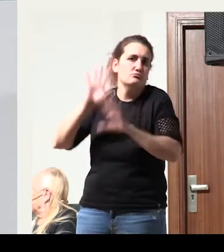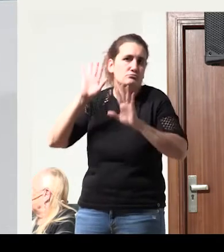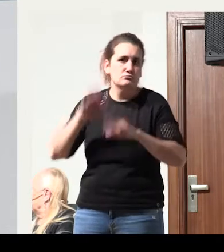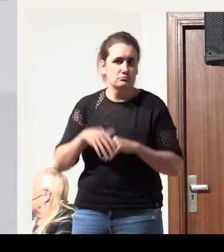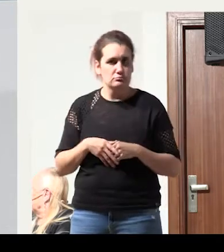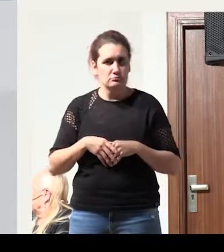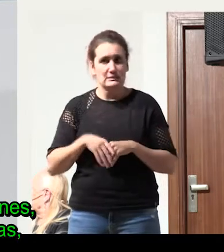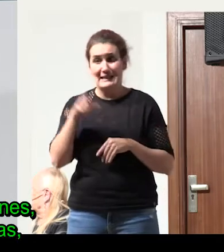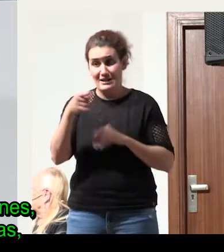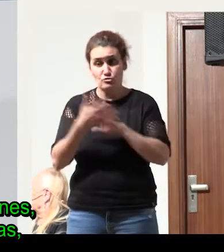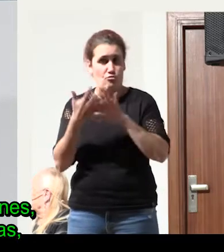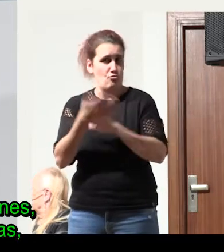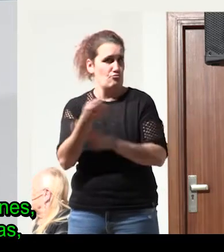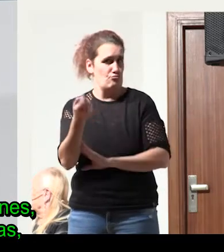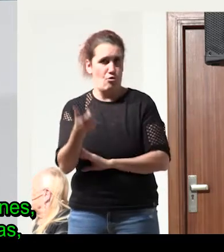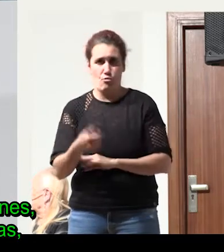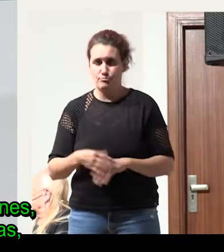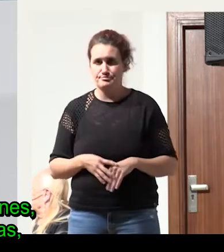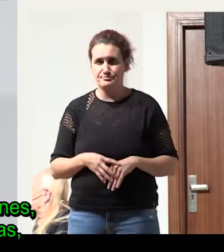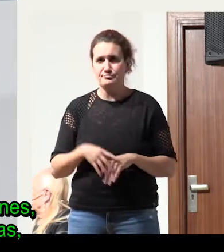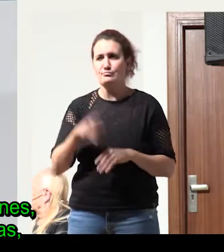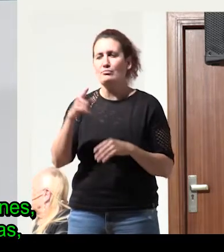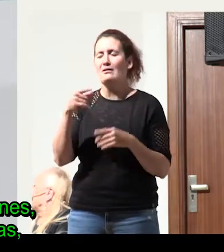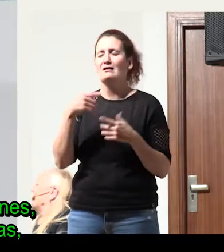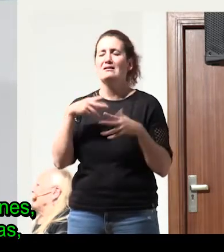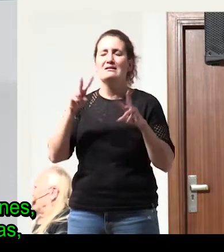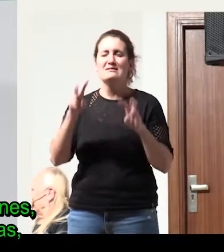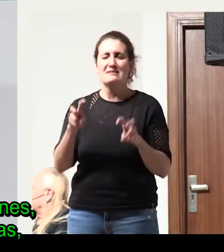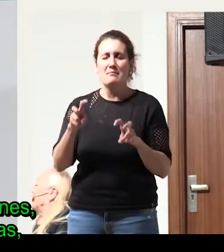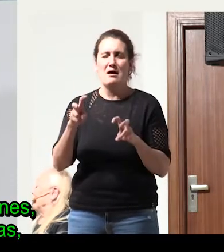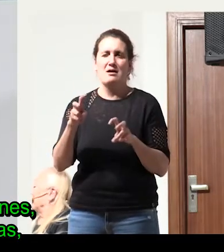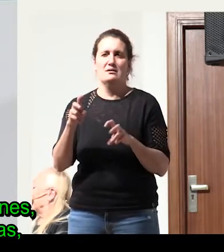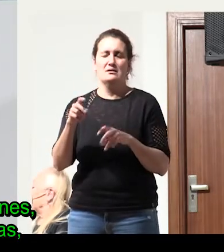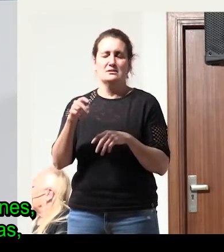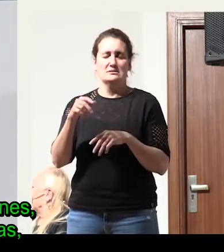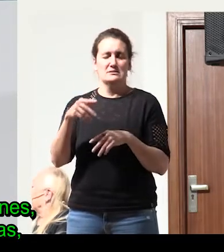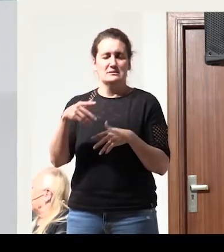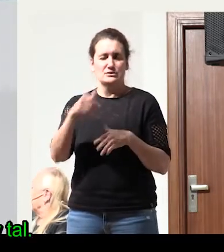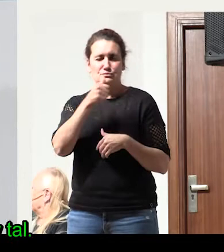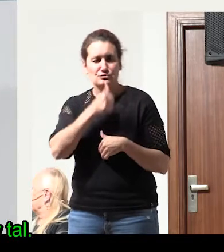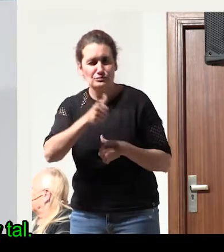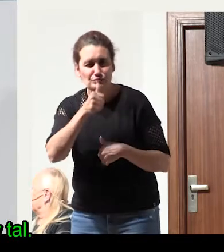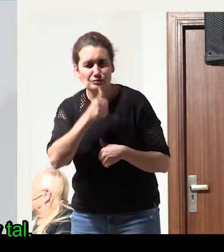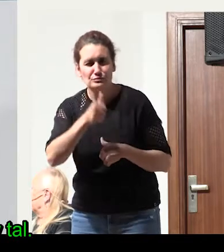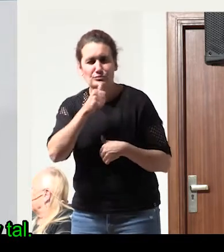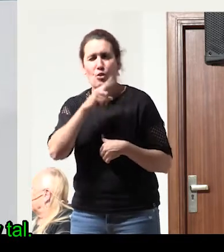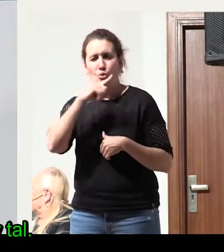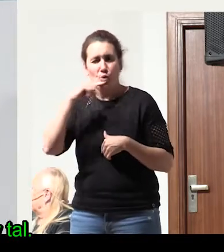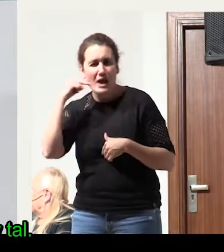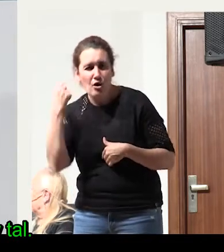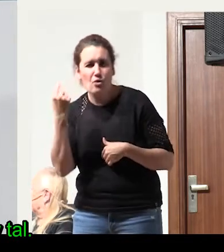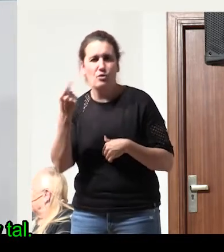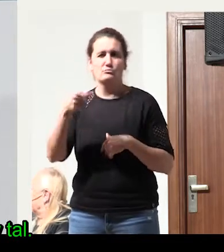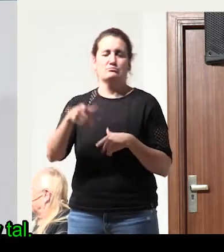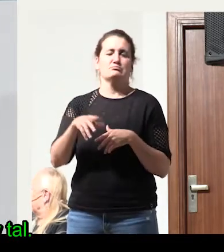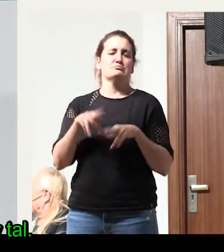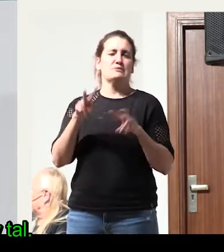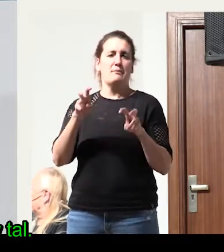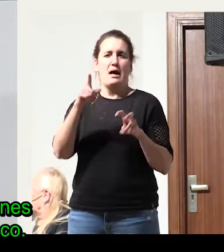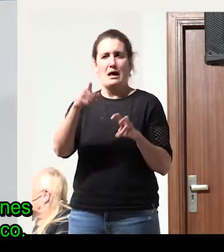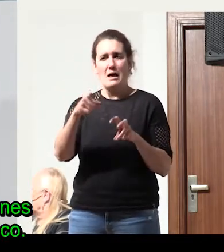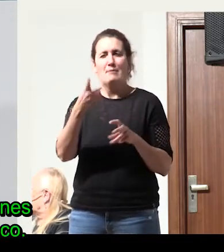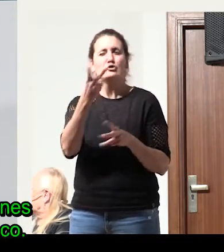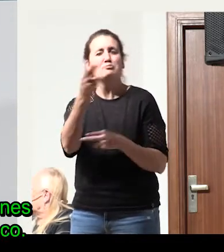poco. De los duelos, de las separaciones, hablamos mucho de las parejas, ¿no? Sí. Y tenemos todas unas teorías y